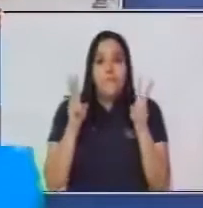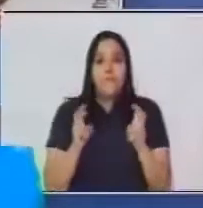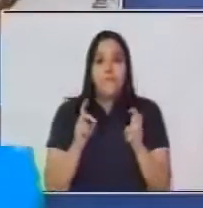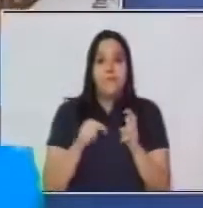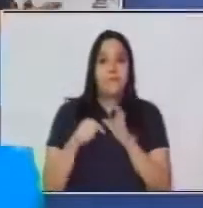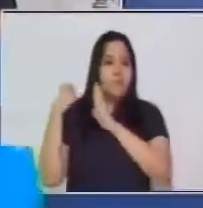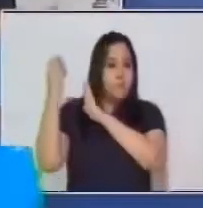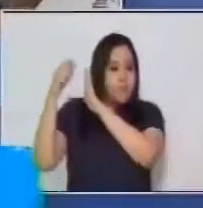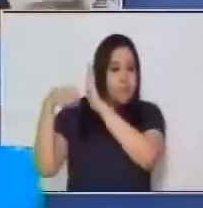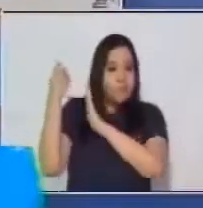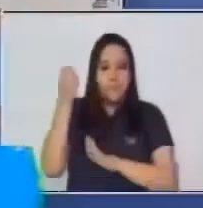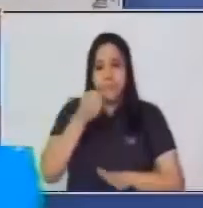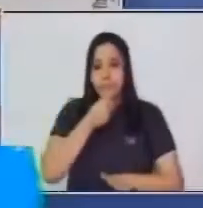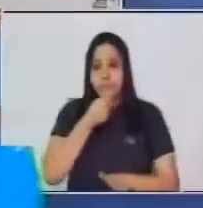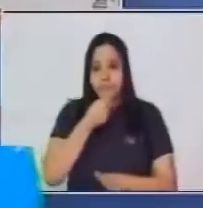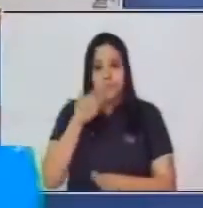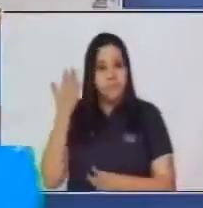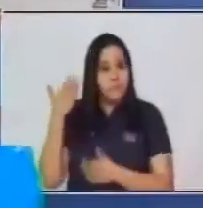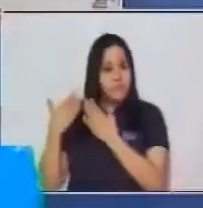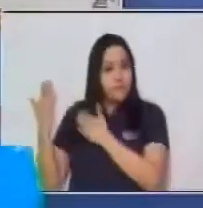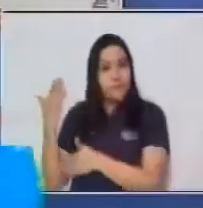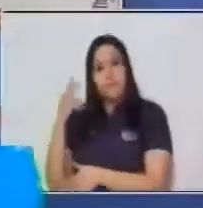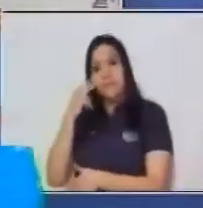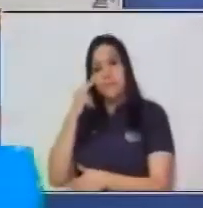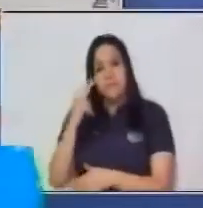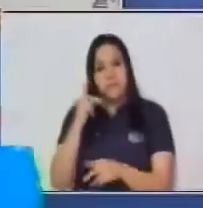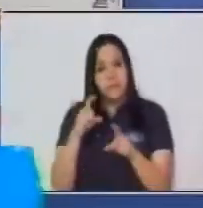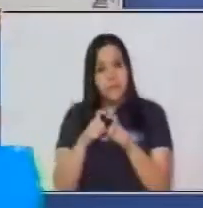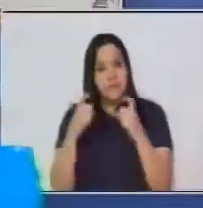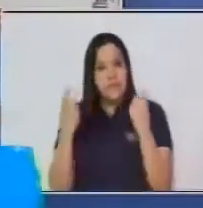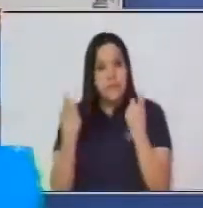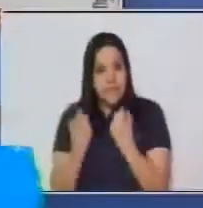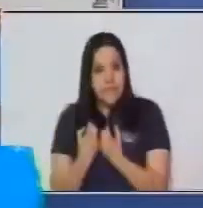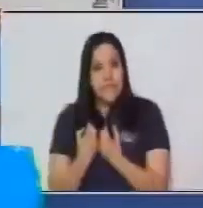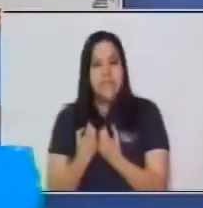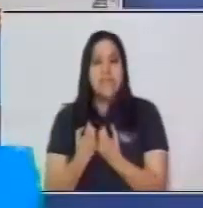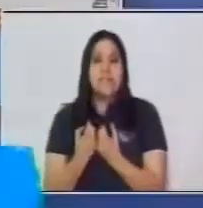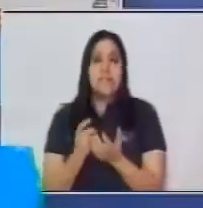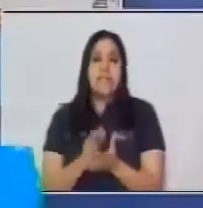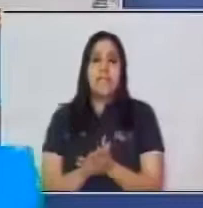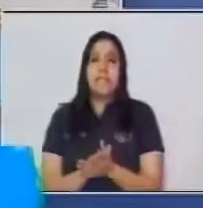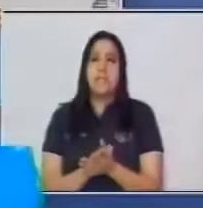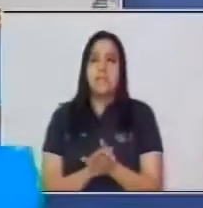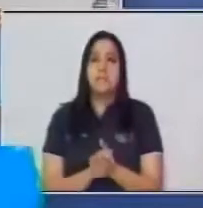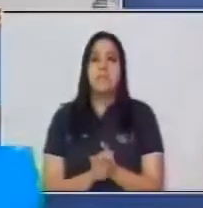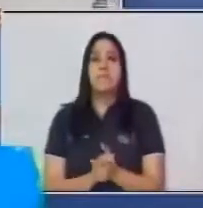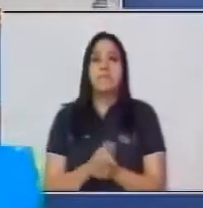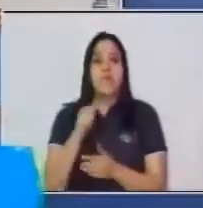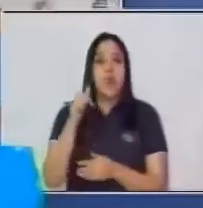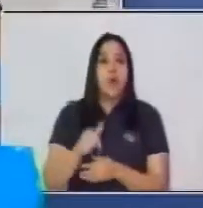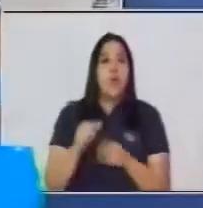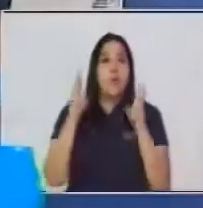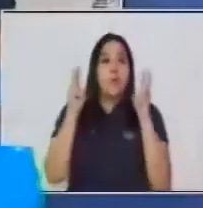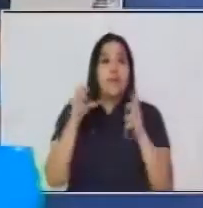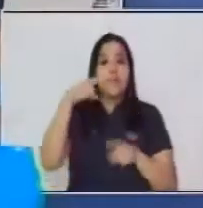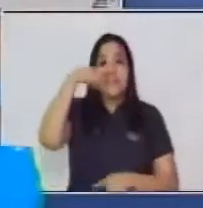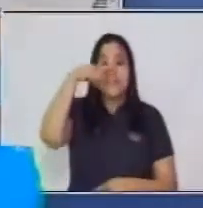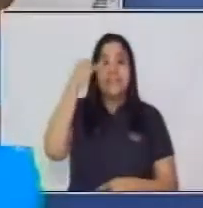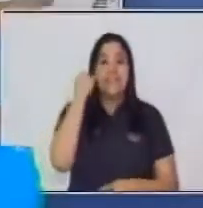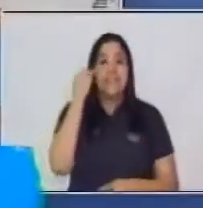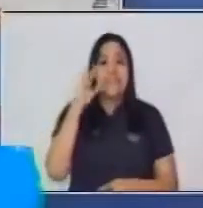nosotros tal vez hemos visto a partir de que está formado por letras. Hoy vamos a ver la tira